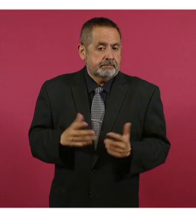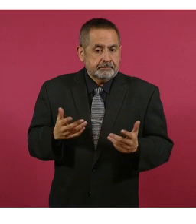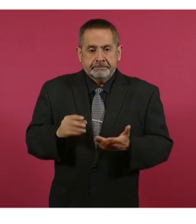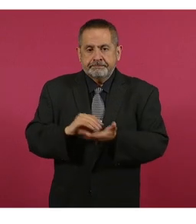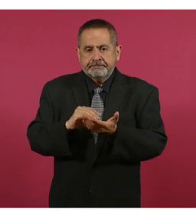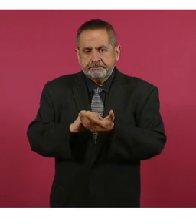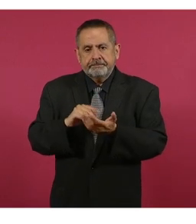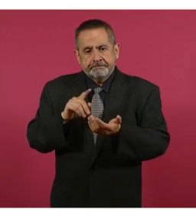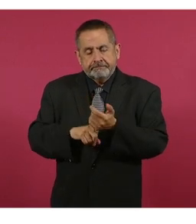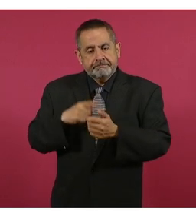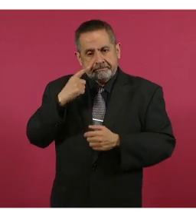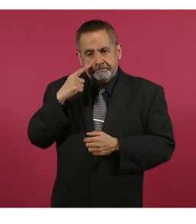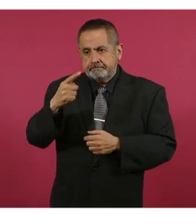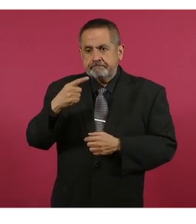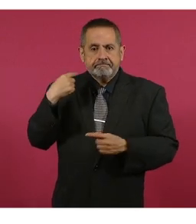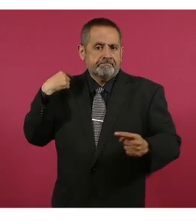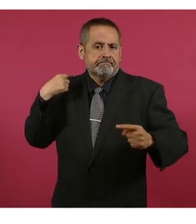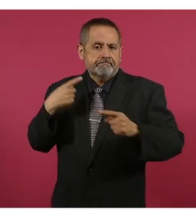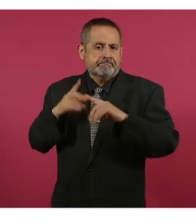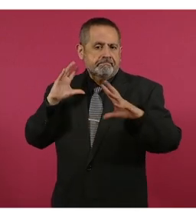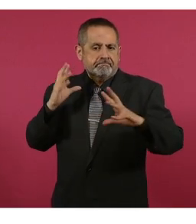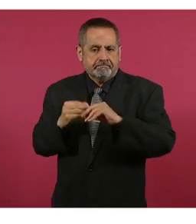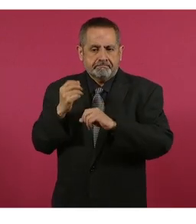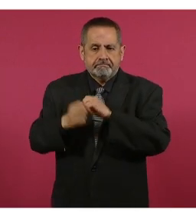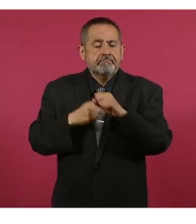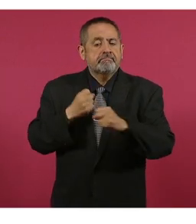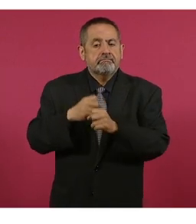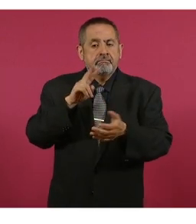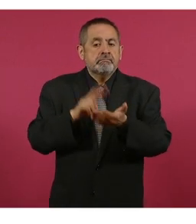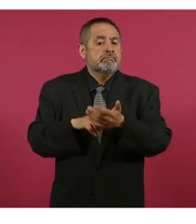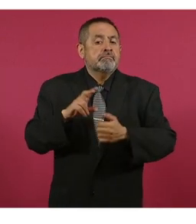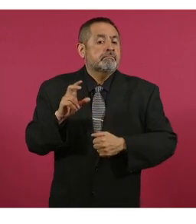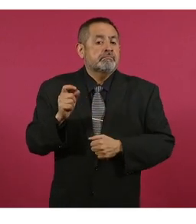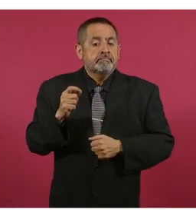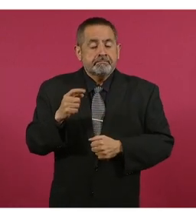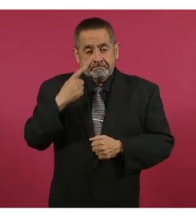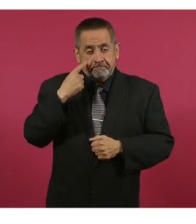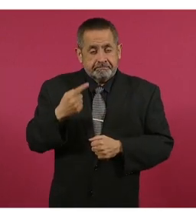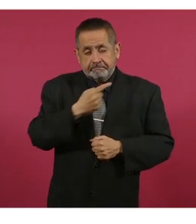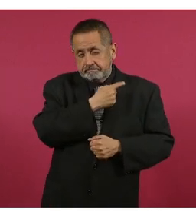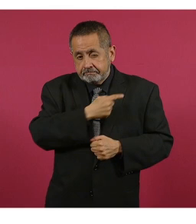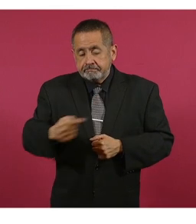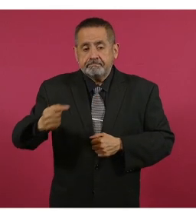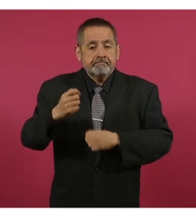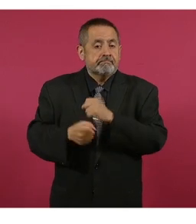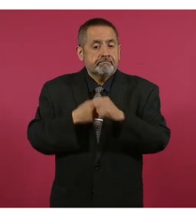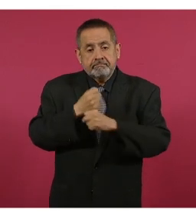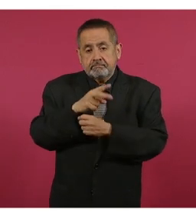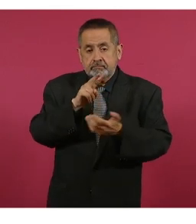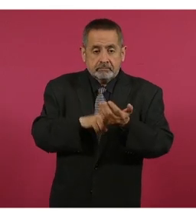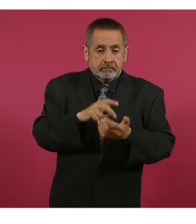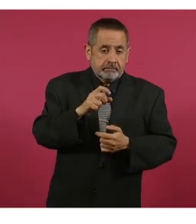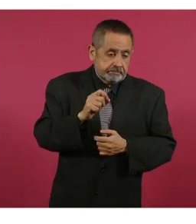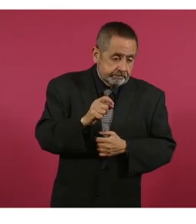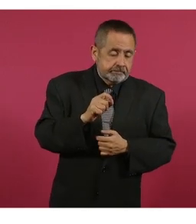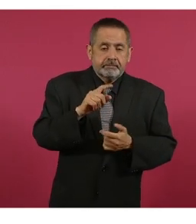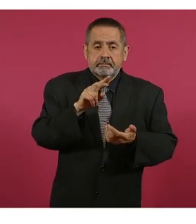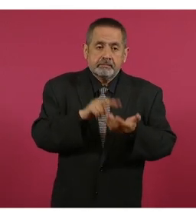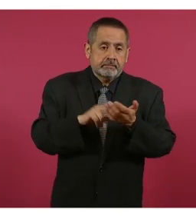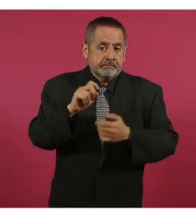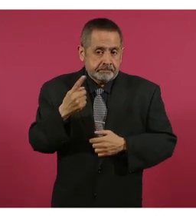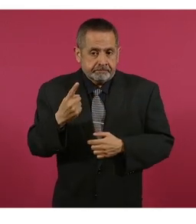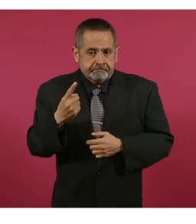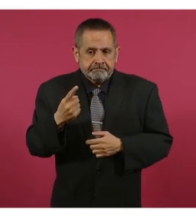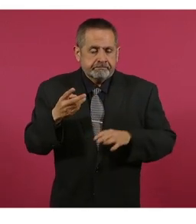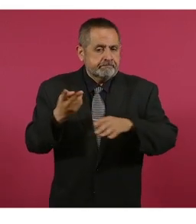sucedido a lo largo de toda la pandemia desde el 2020, donde podemos ver que durante todo el 2020 y 2021 prácticamente